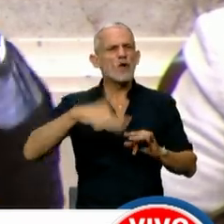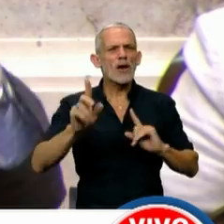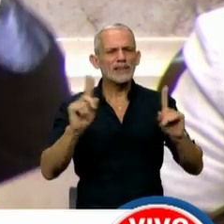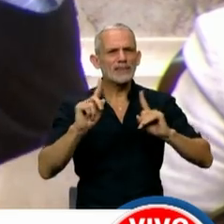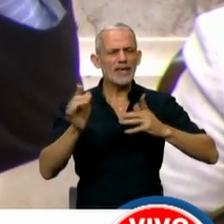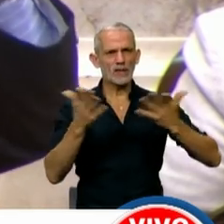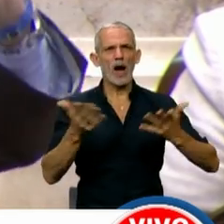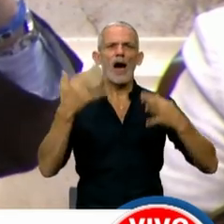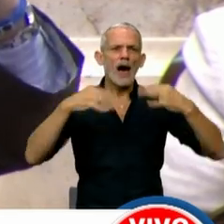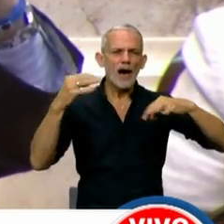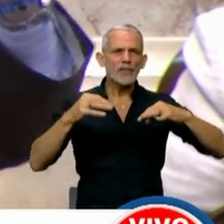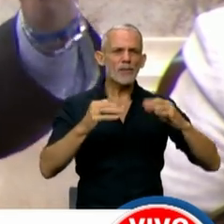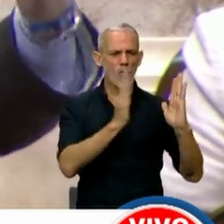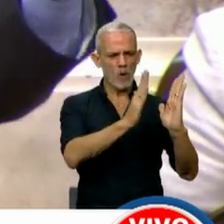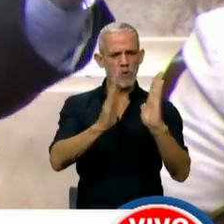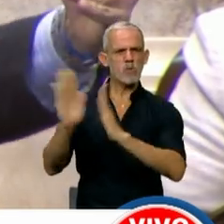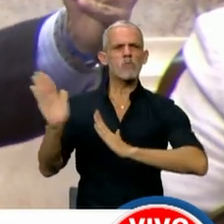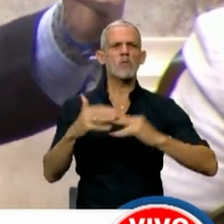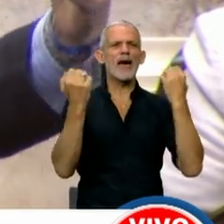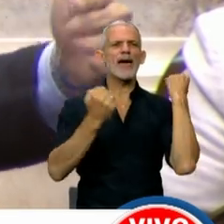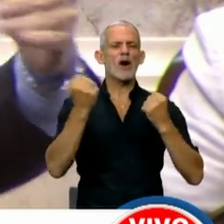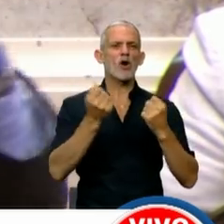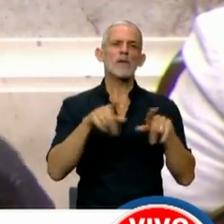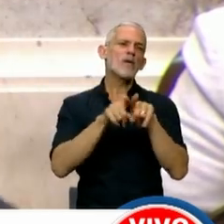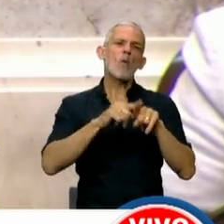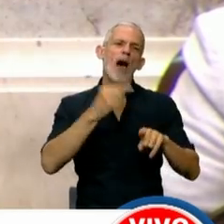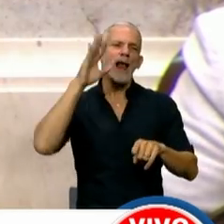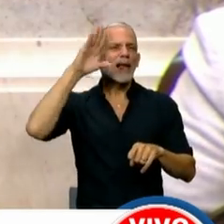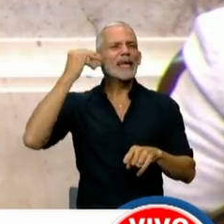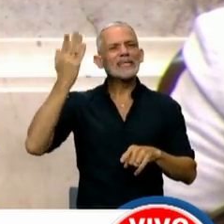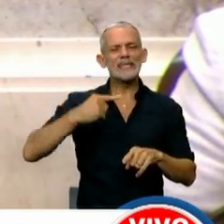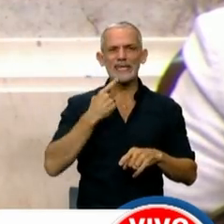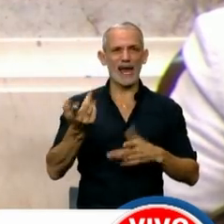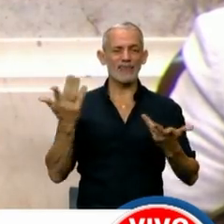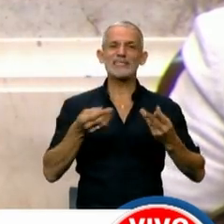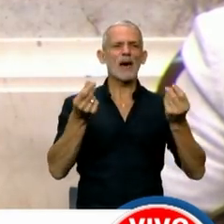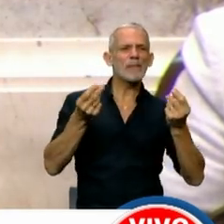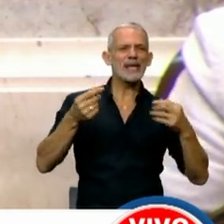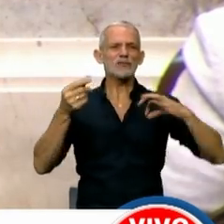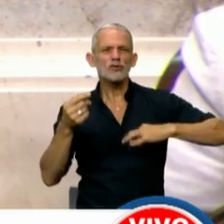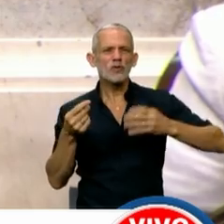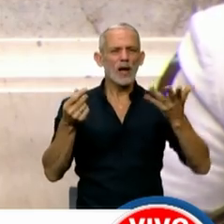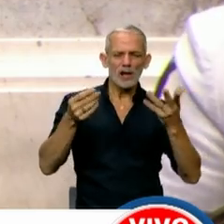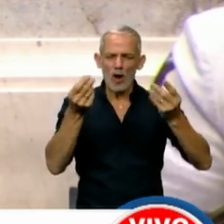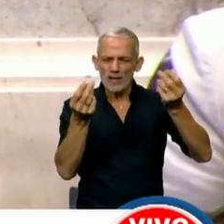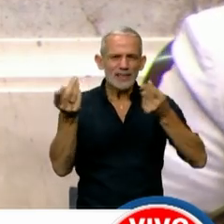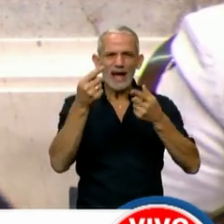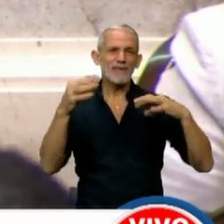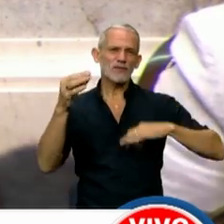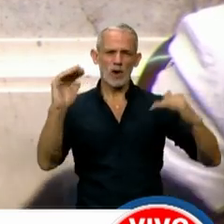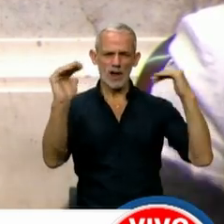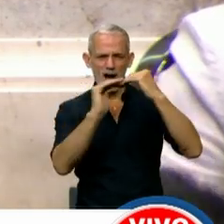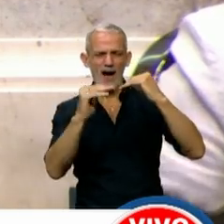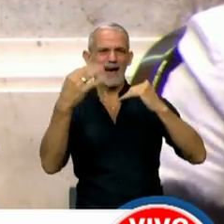que tiene que haber un alineamiento económico como dice cristina de precios de tarifas con los salarios